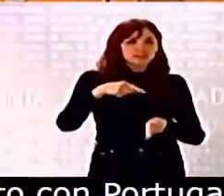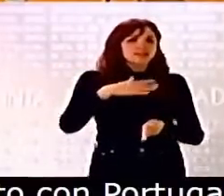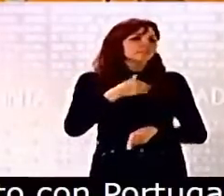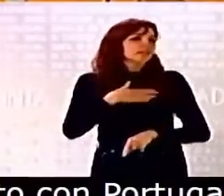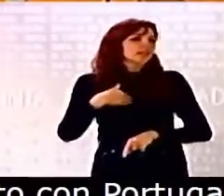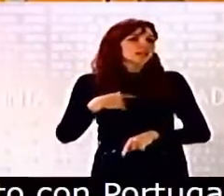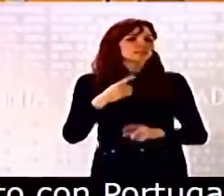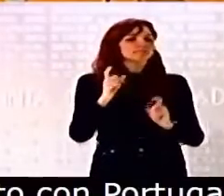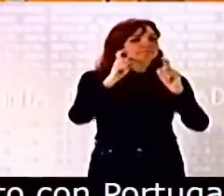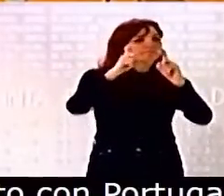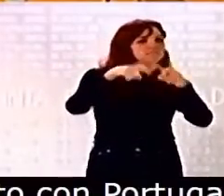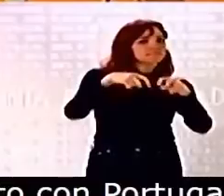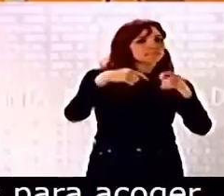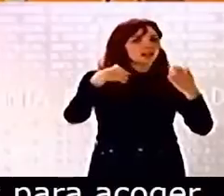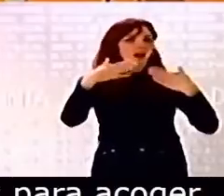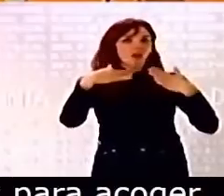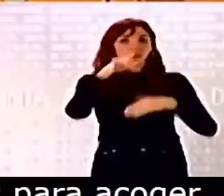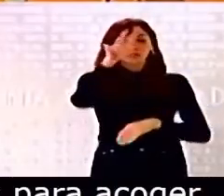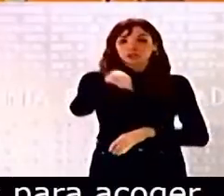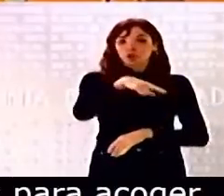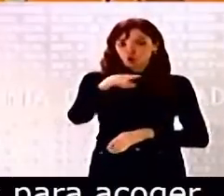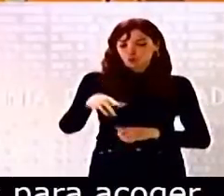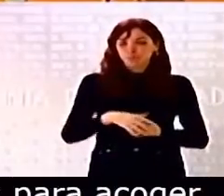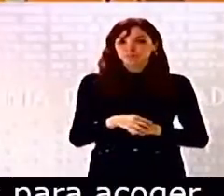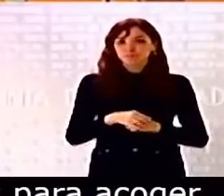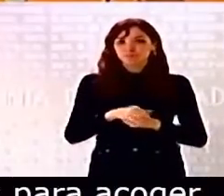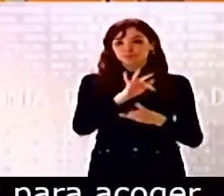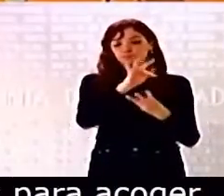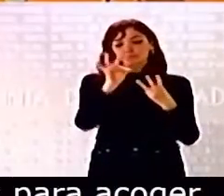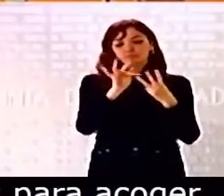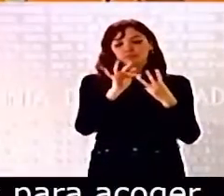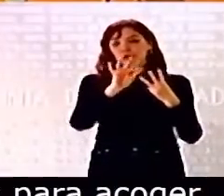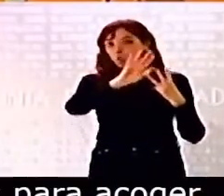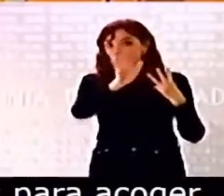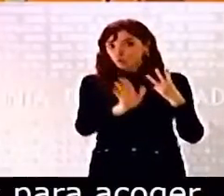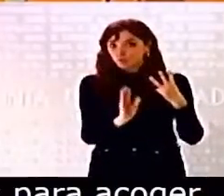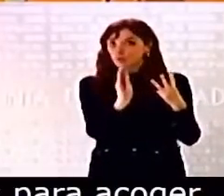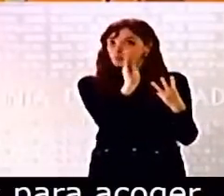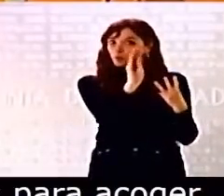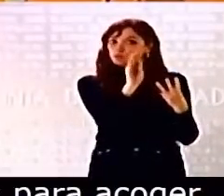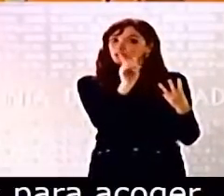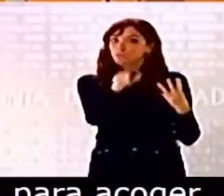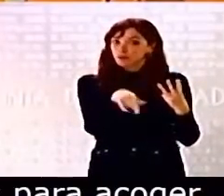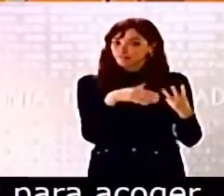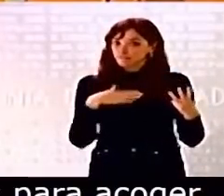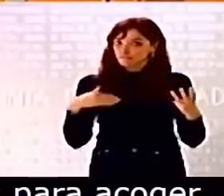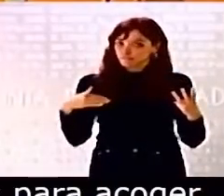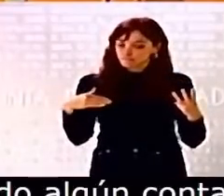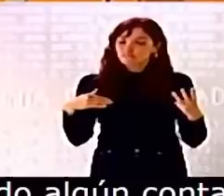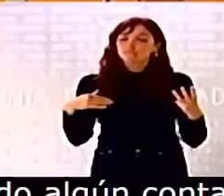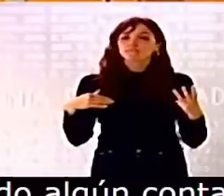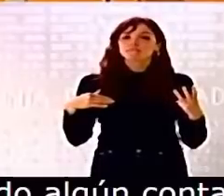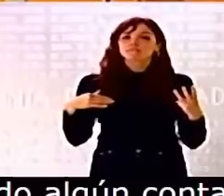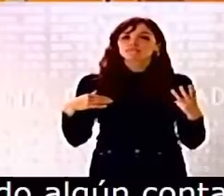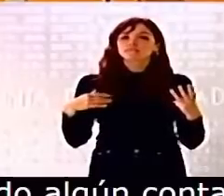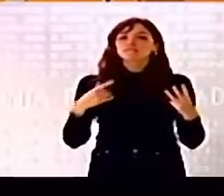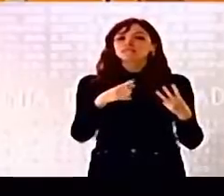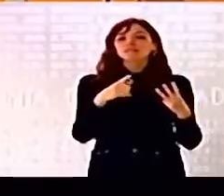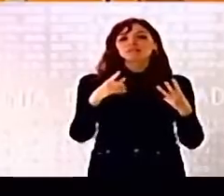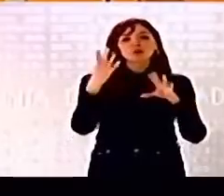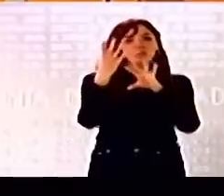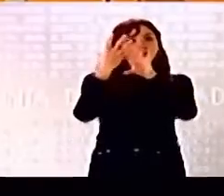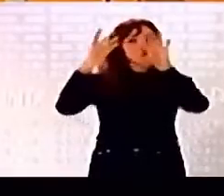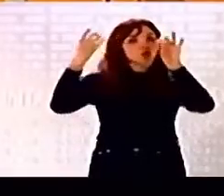contacto con la Junta de Extremadura en ese sentido. Y luego, por último, también le quería preguntar por un cambio en el